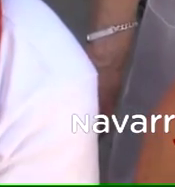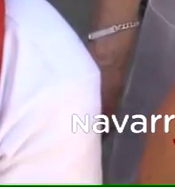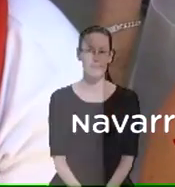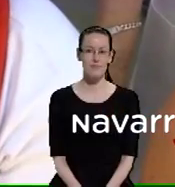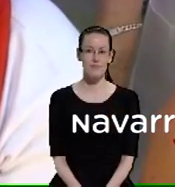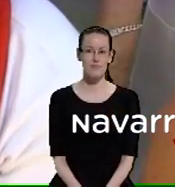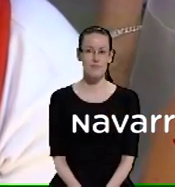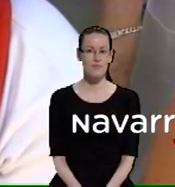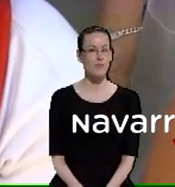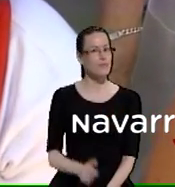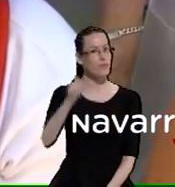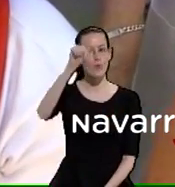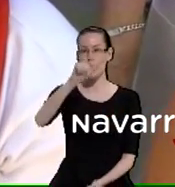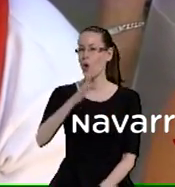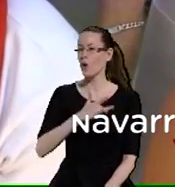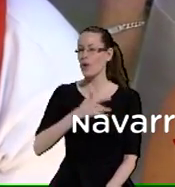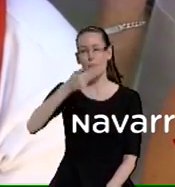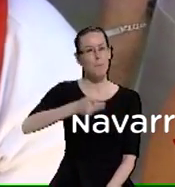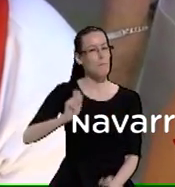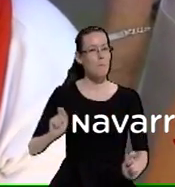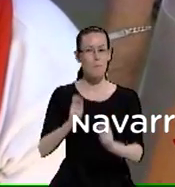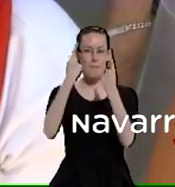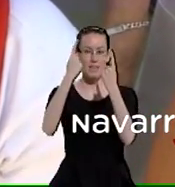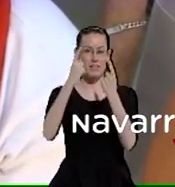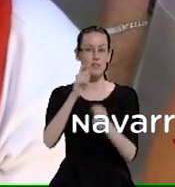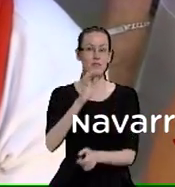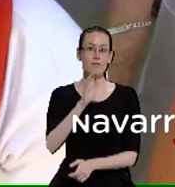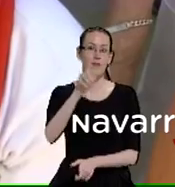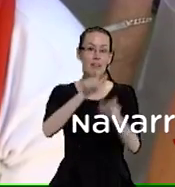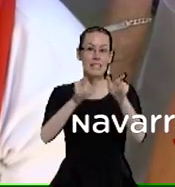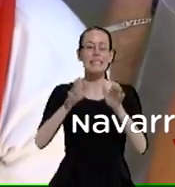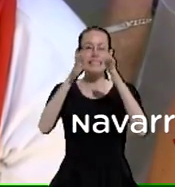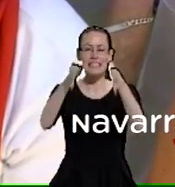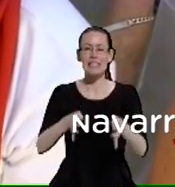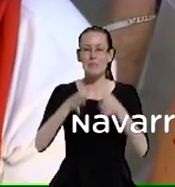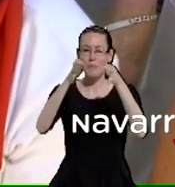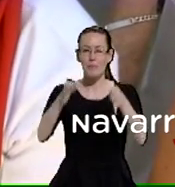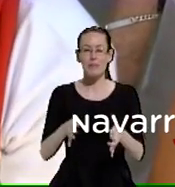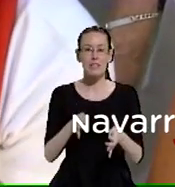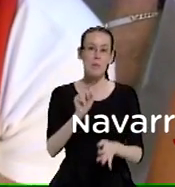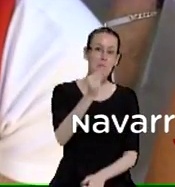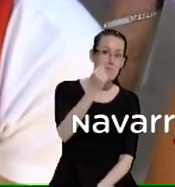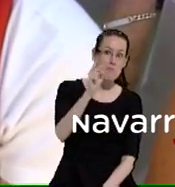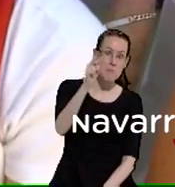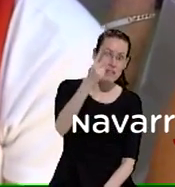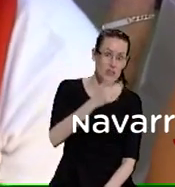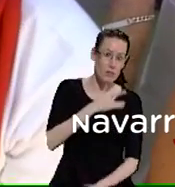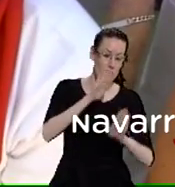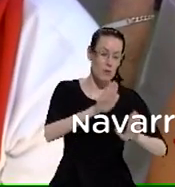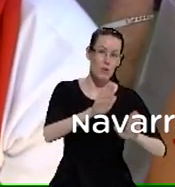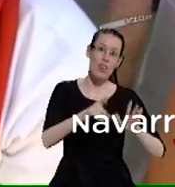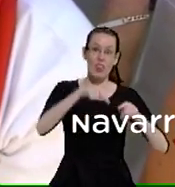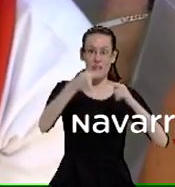Es el día más importante. La gente se está los primeros días por estar el día de Santa Ana y luego se va. Pues porque es la patrona de